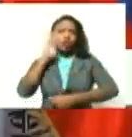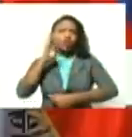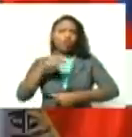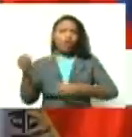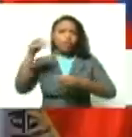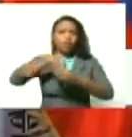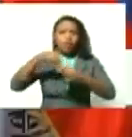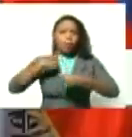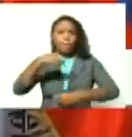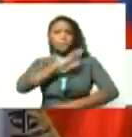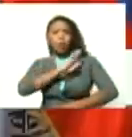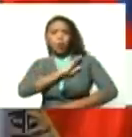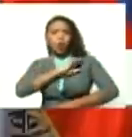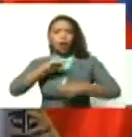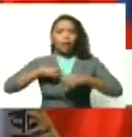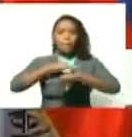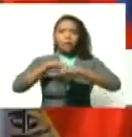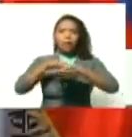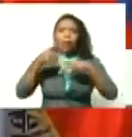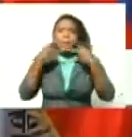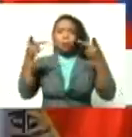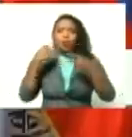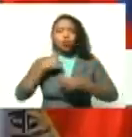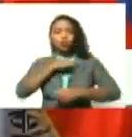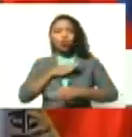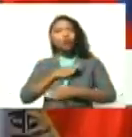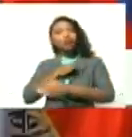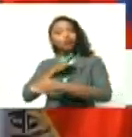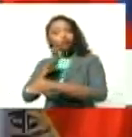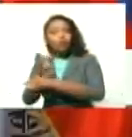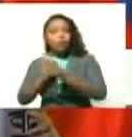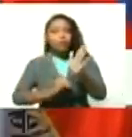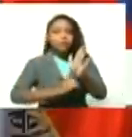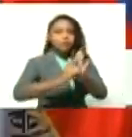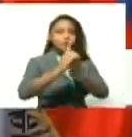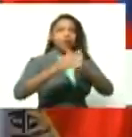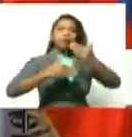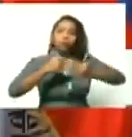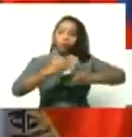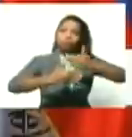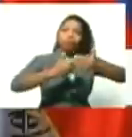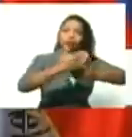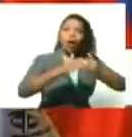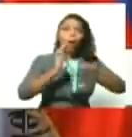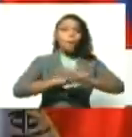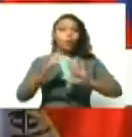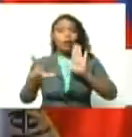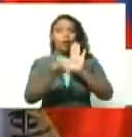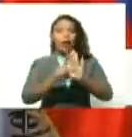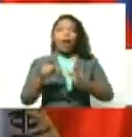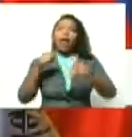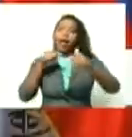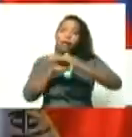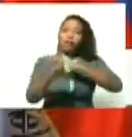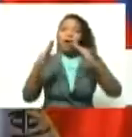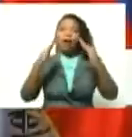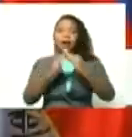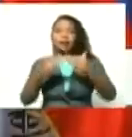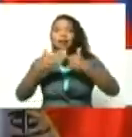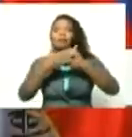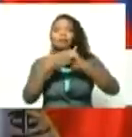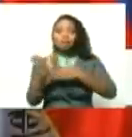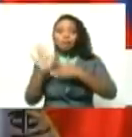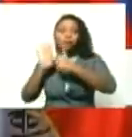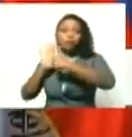de este propio Ministerio Público hemos ido nosotros desarrollando. Porque la ley entra por casa, debemos dar el